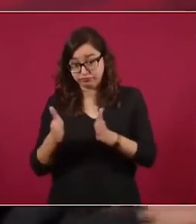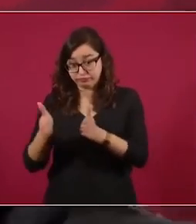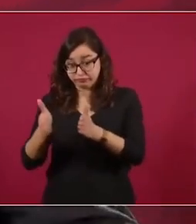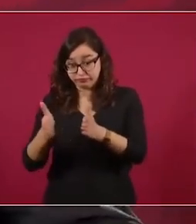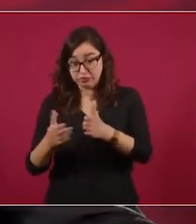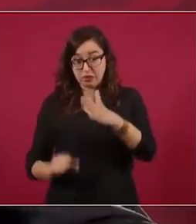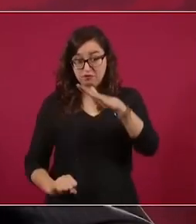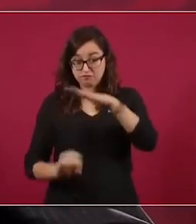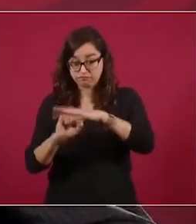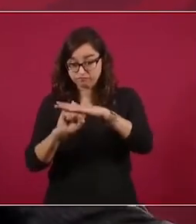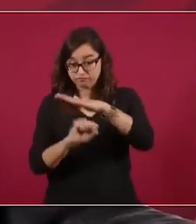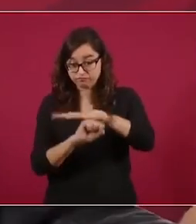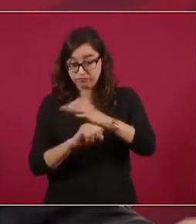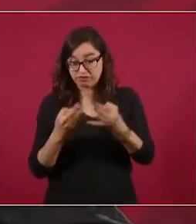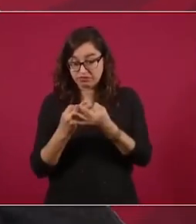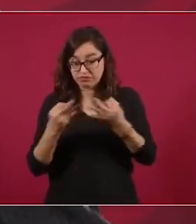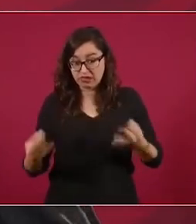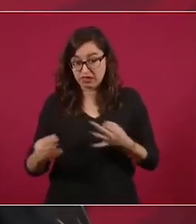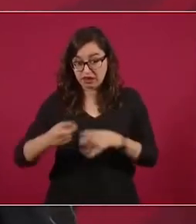a poner los cimientos